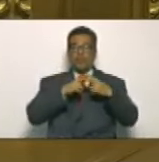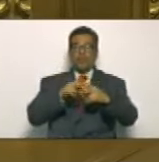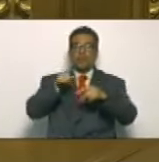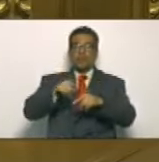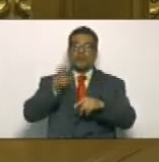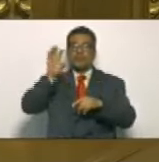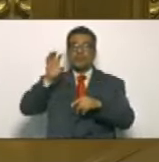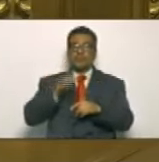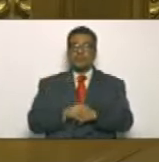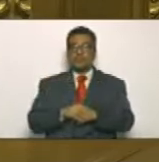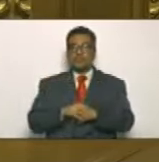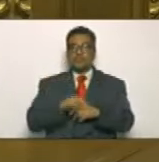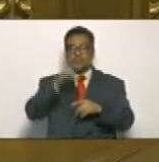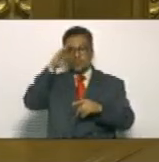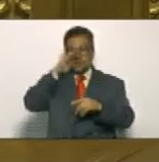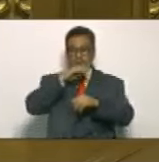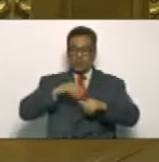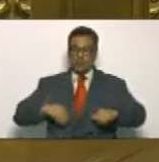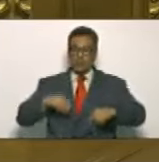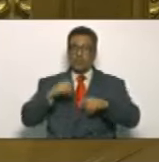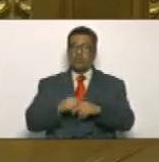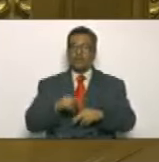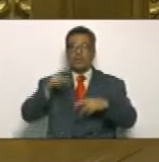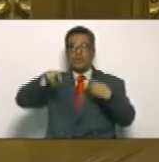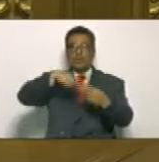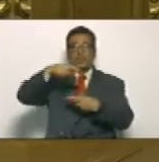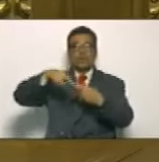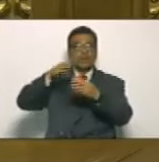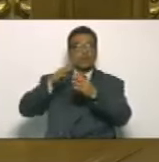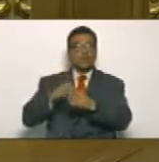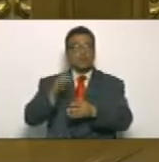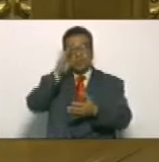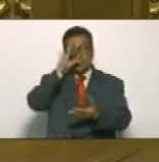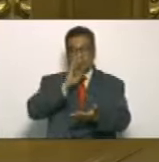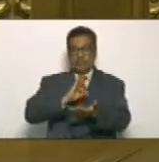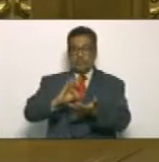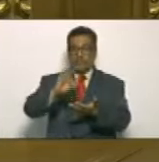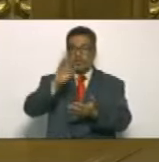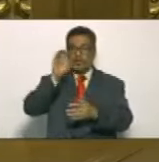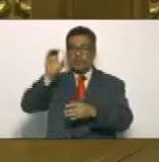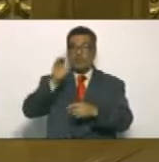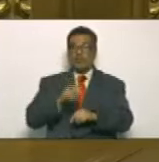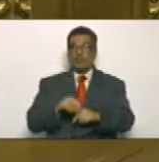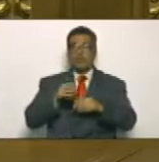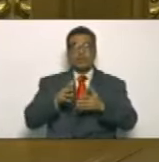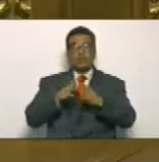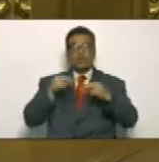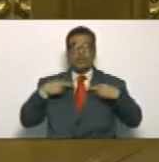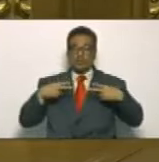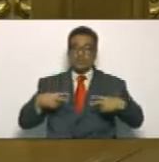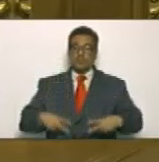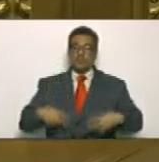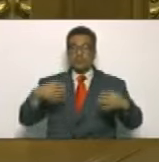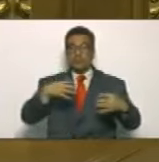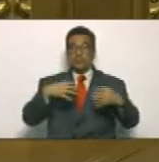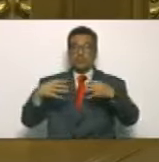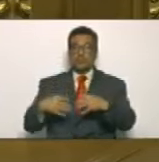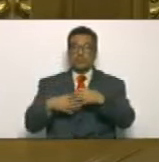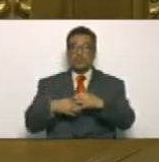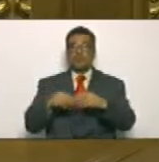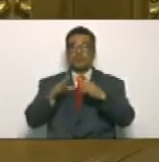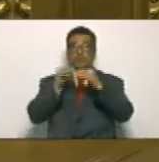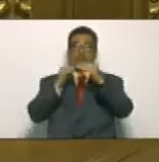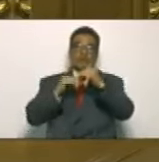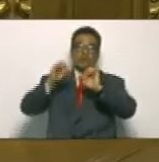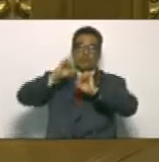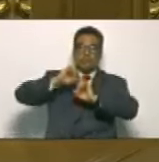patria, honorable soldado, revolucionario y fiel patriota, que dedicó su vida a la lucha contra las